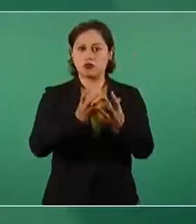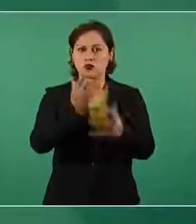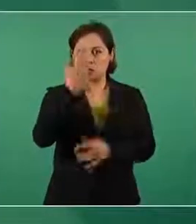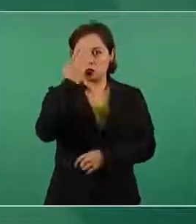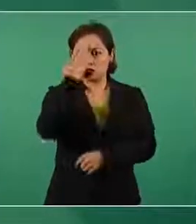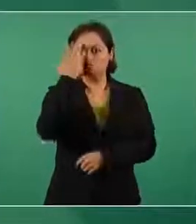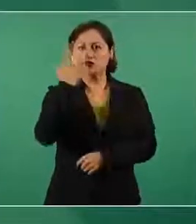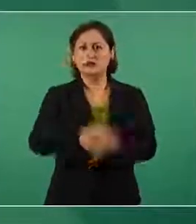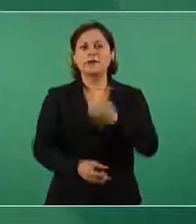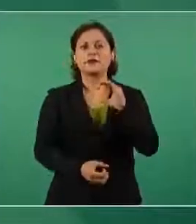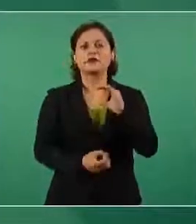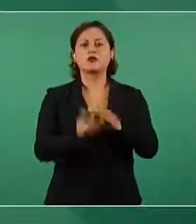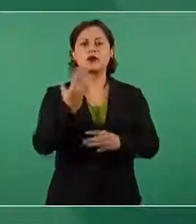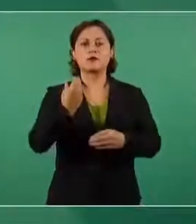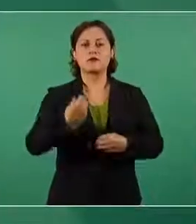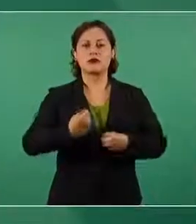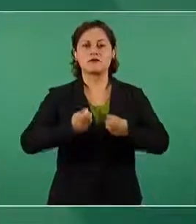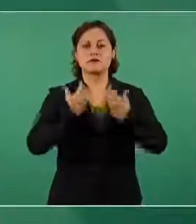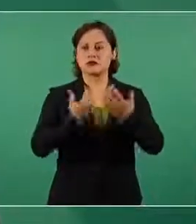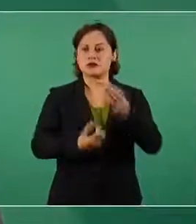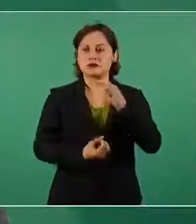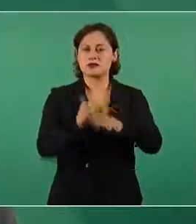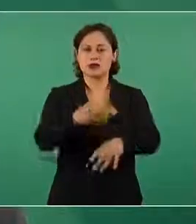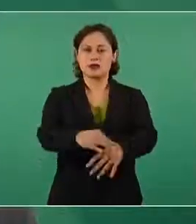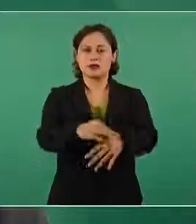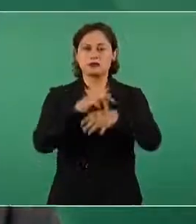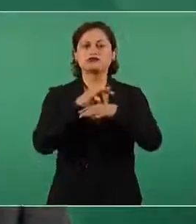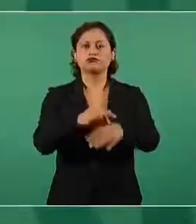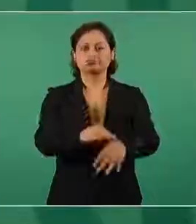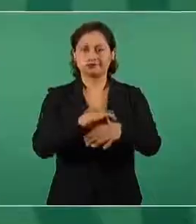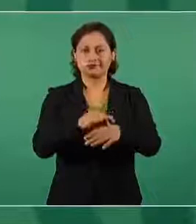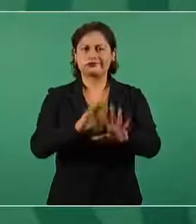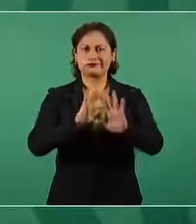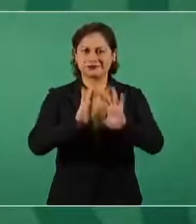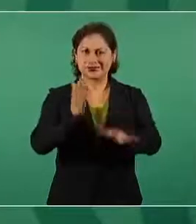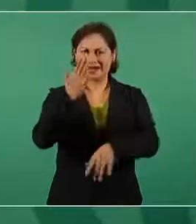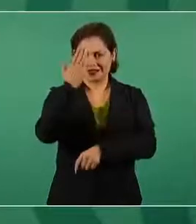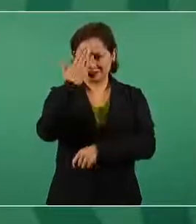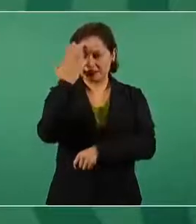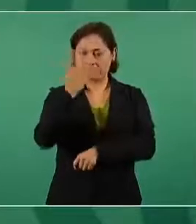La verdad que están haciendo un gran esfuerzo, empresarios,